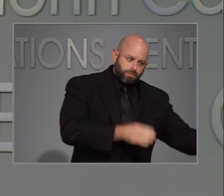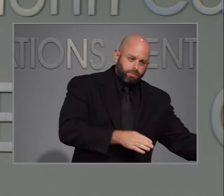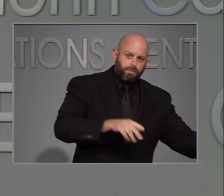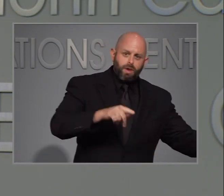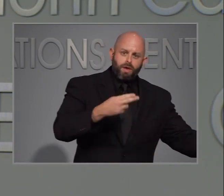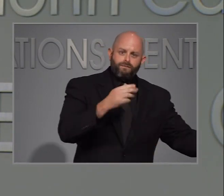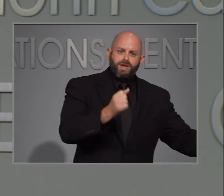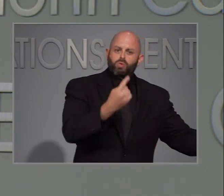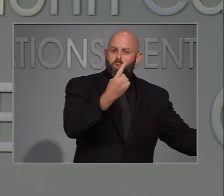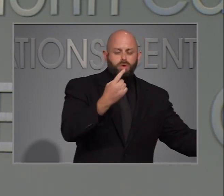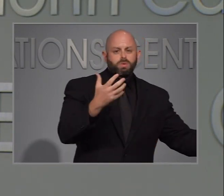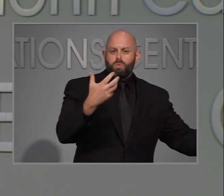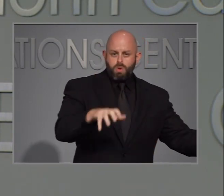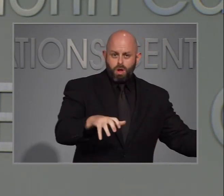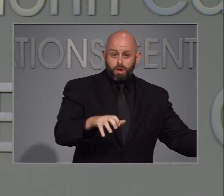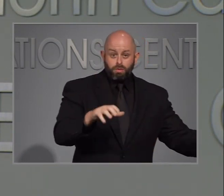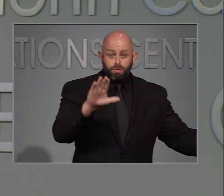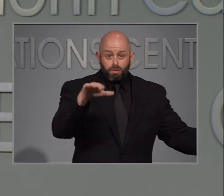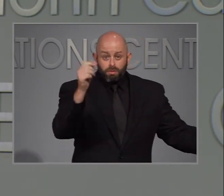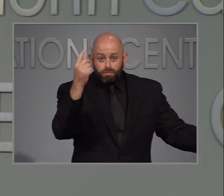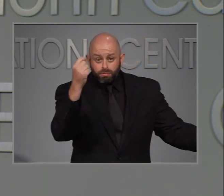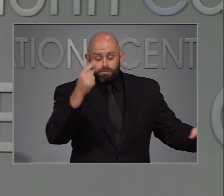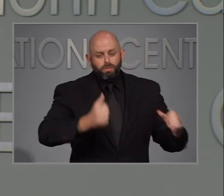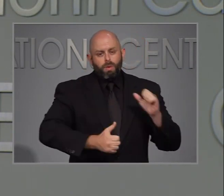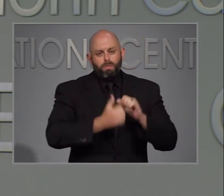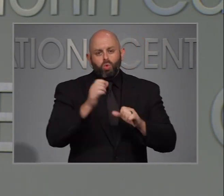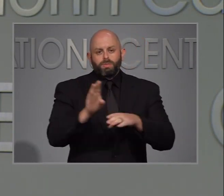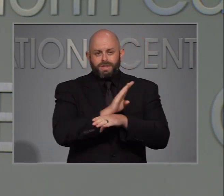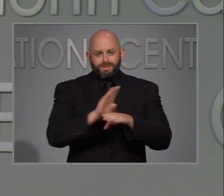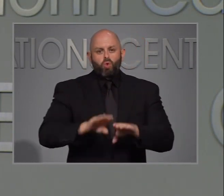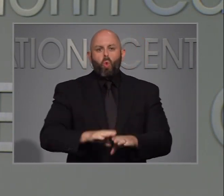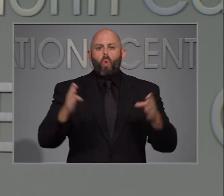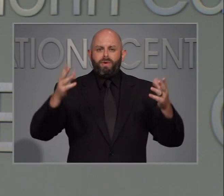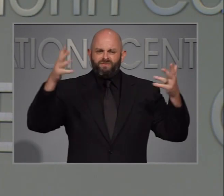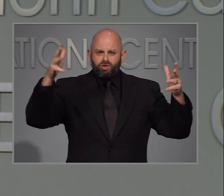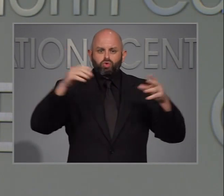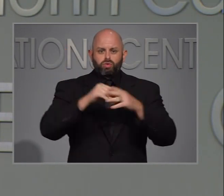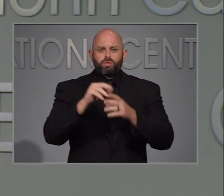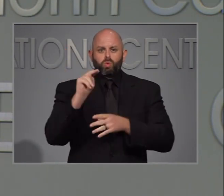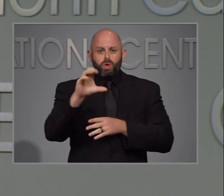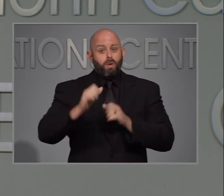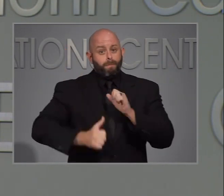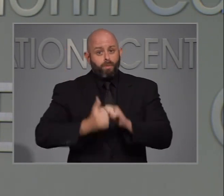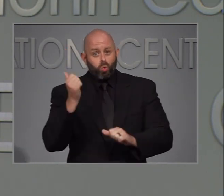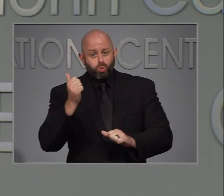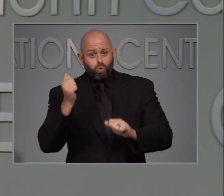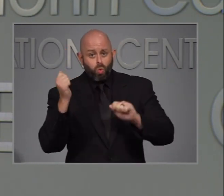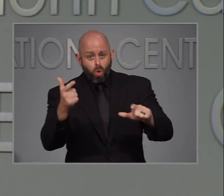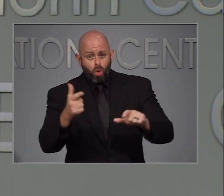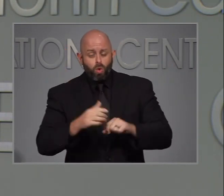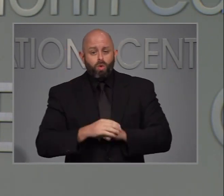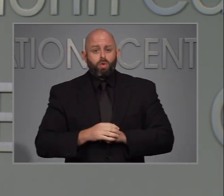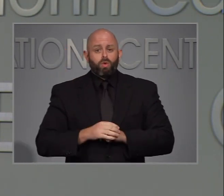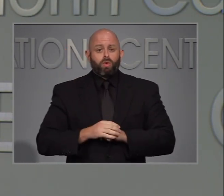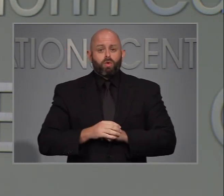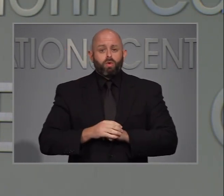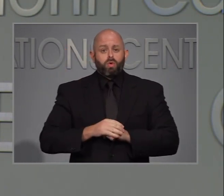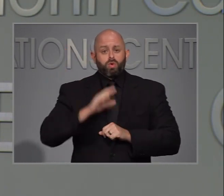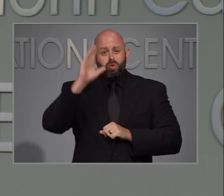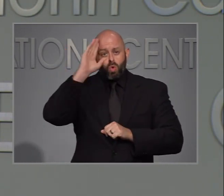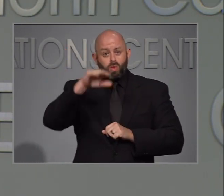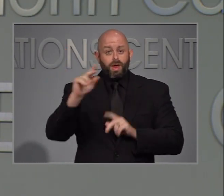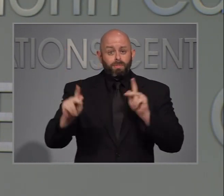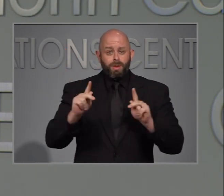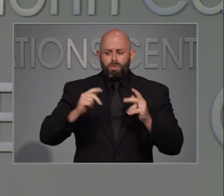los negocios abran y la mayoría de nuestros negocios ya se están abriendo en Carolina del Norte. Pero sabemos